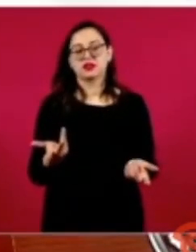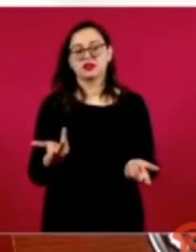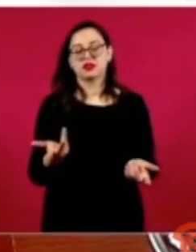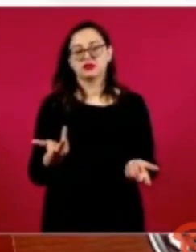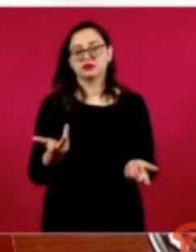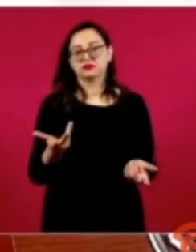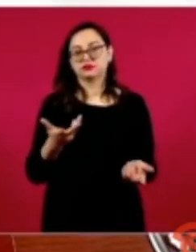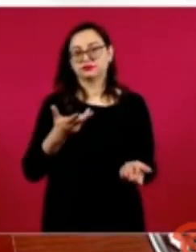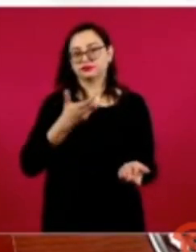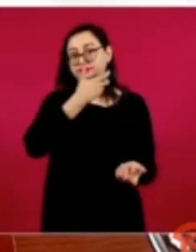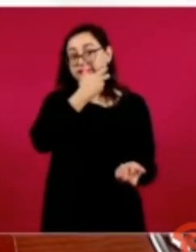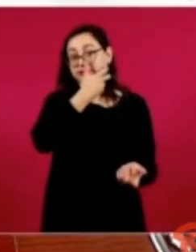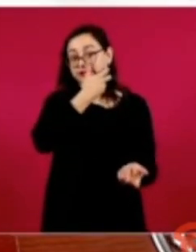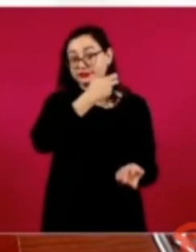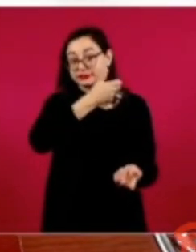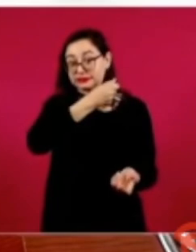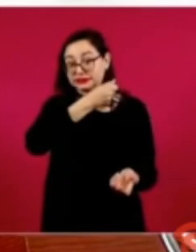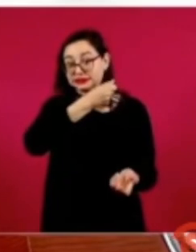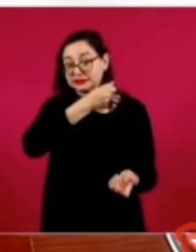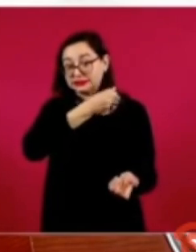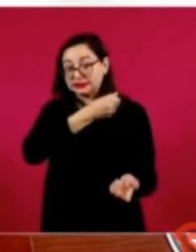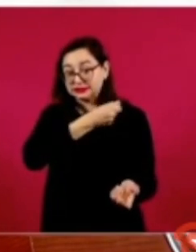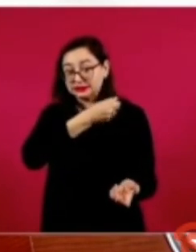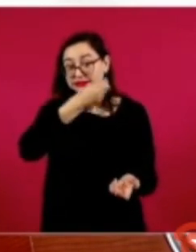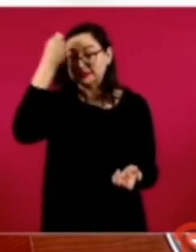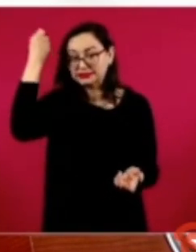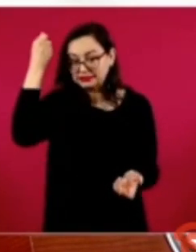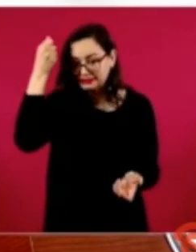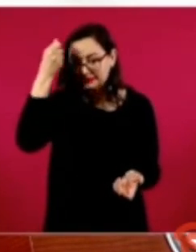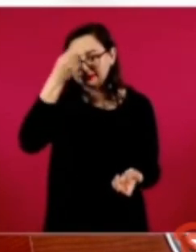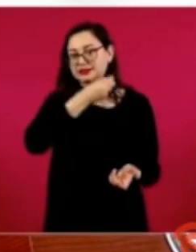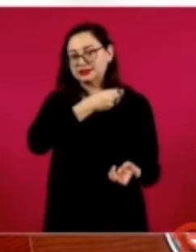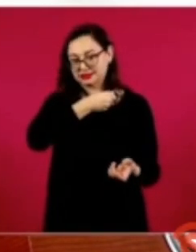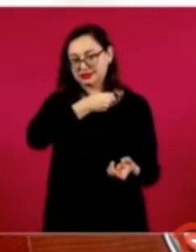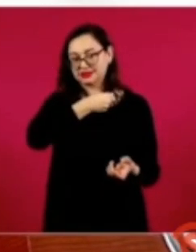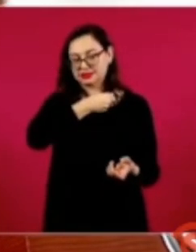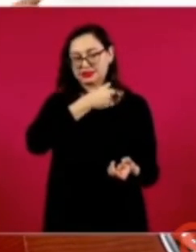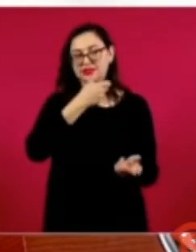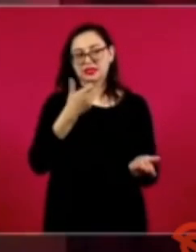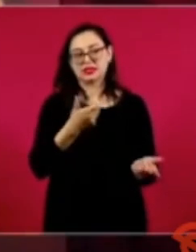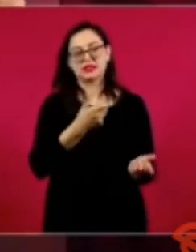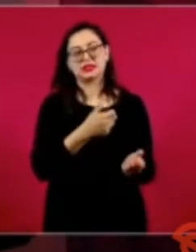habían 5 o 6 que querían.